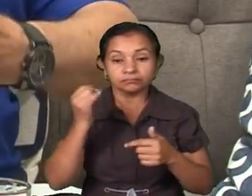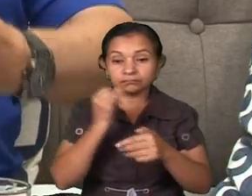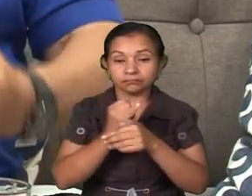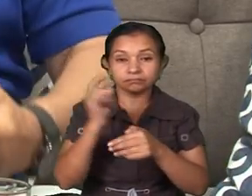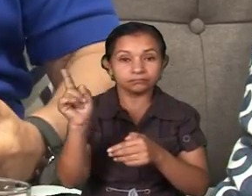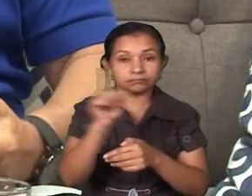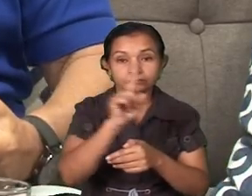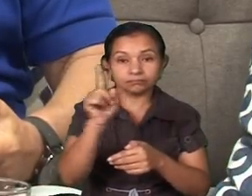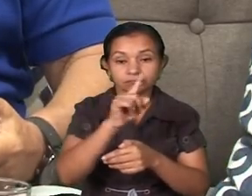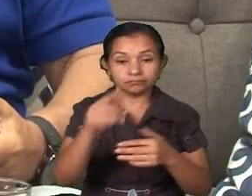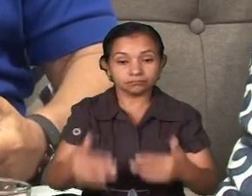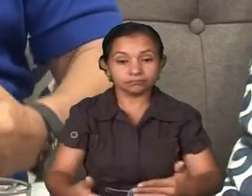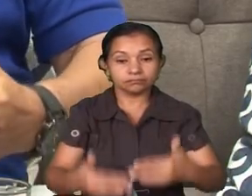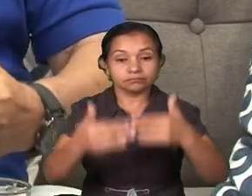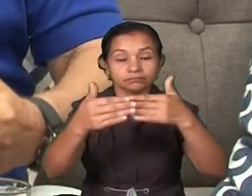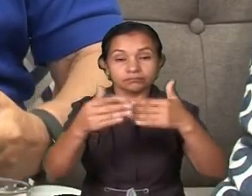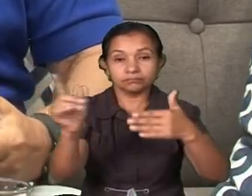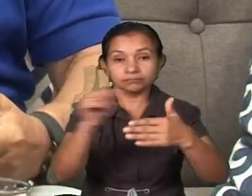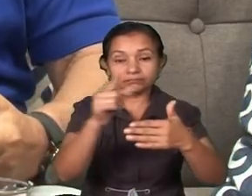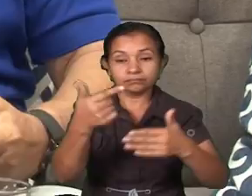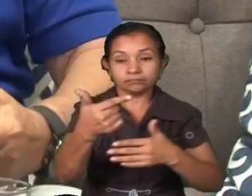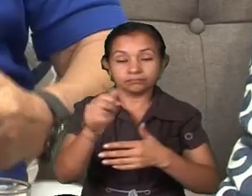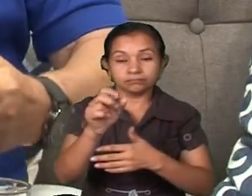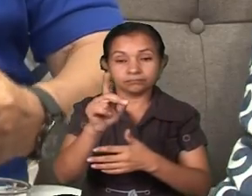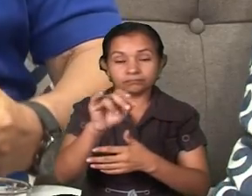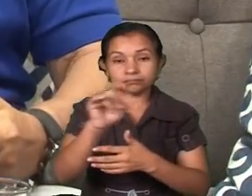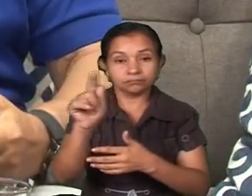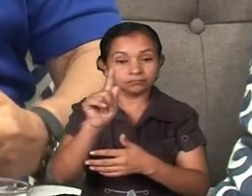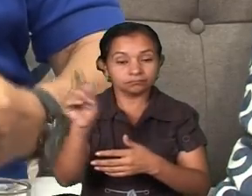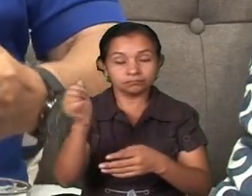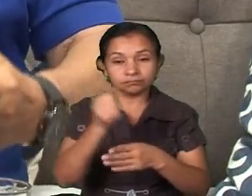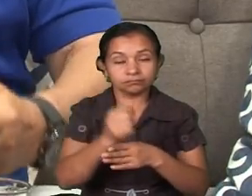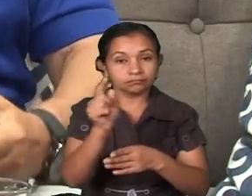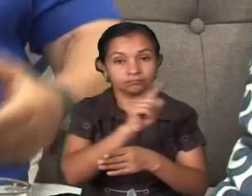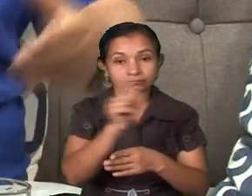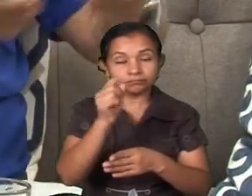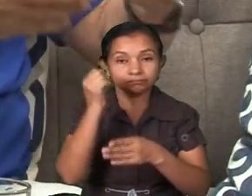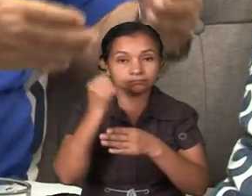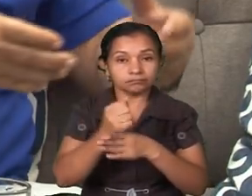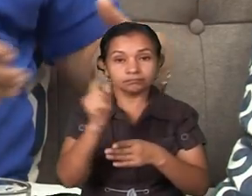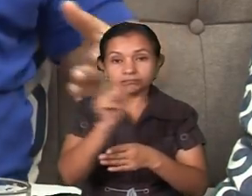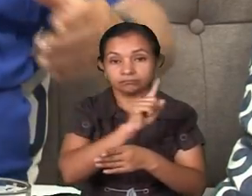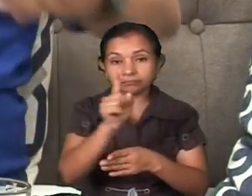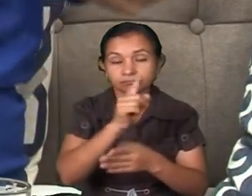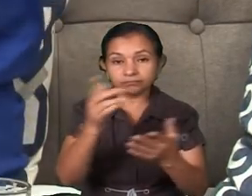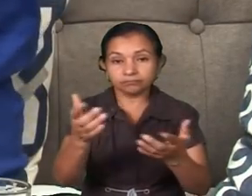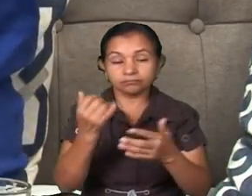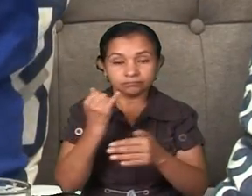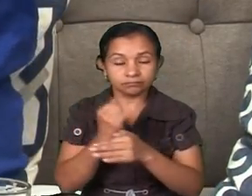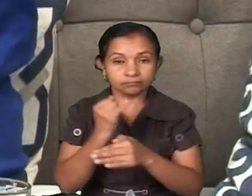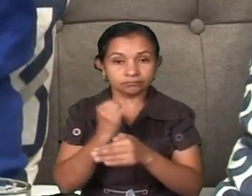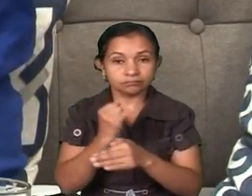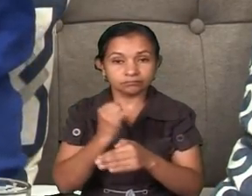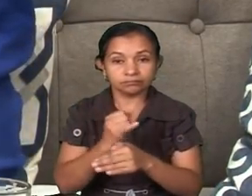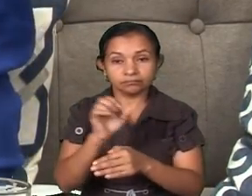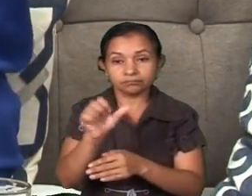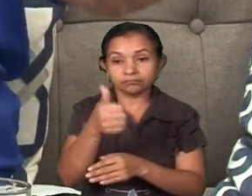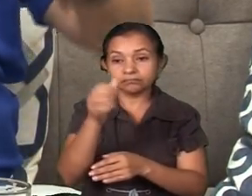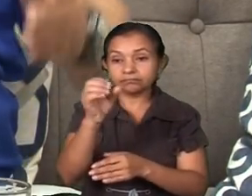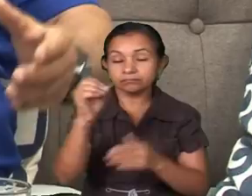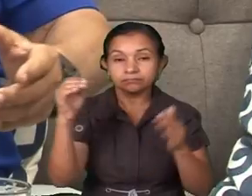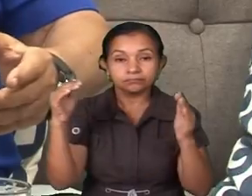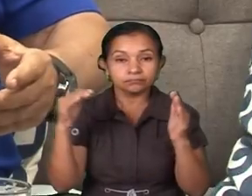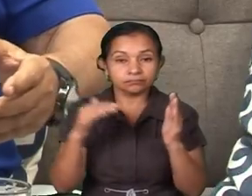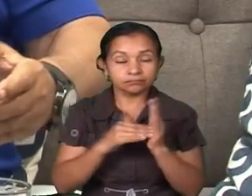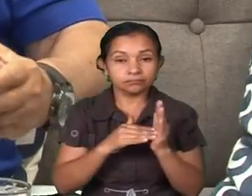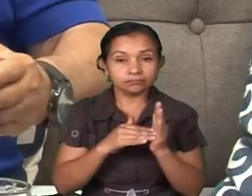con los tranquistas, con los golpistas, con los torturadores, con los asesinos, porque sabe que de los 60.000 que llegaron